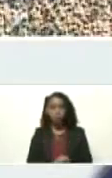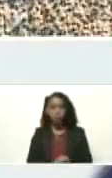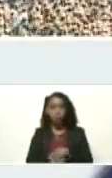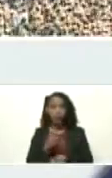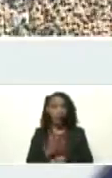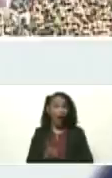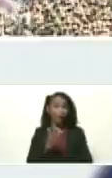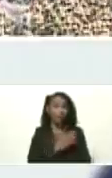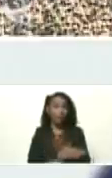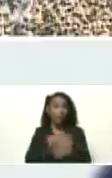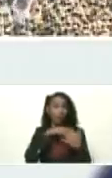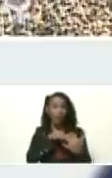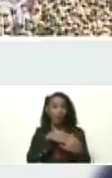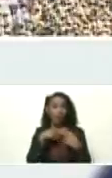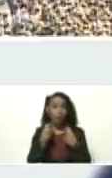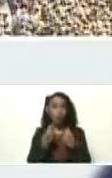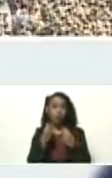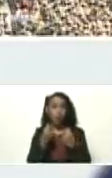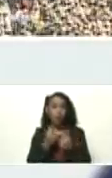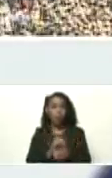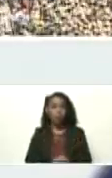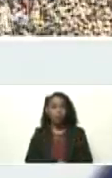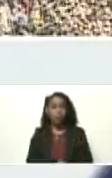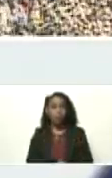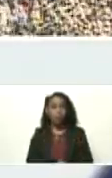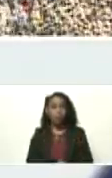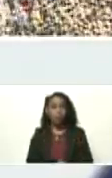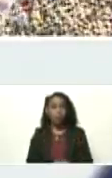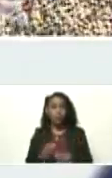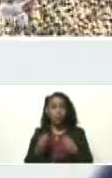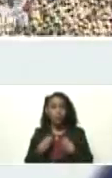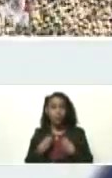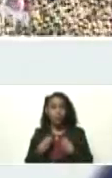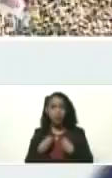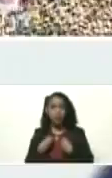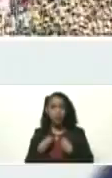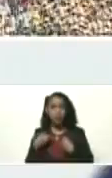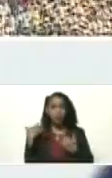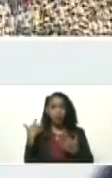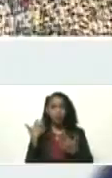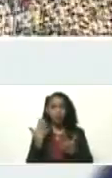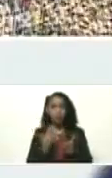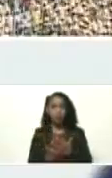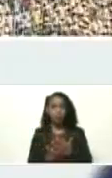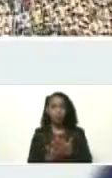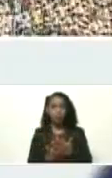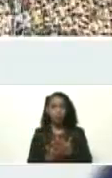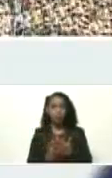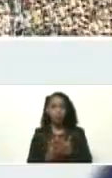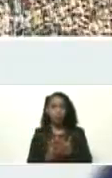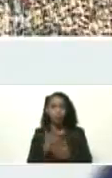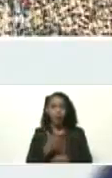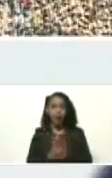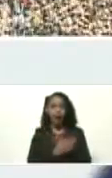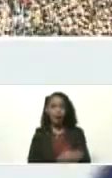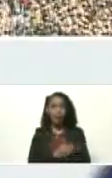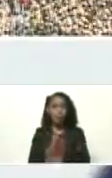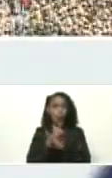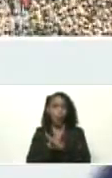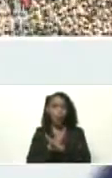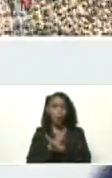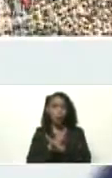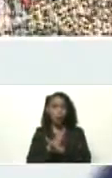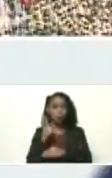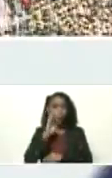antes de la guerra económica que vivimos estos años, antes del bloqueo